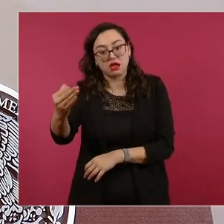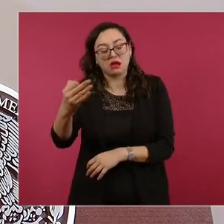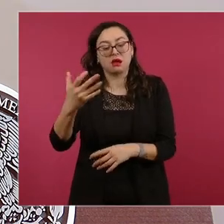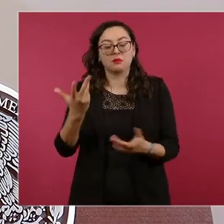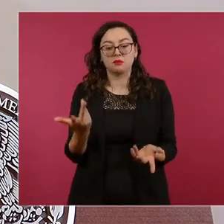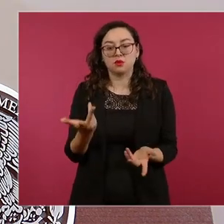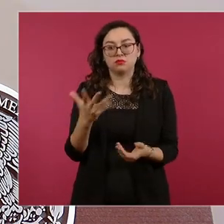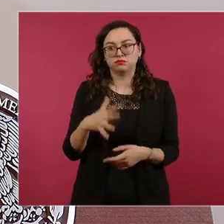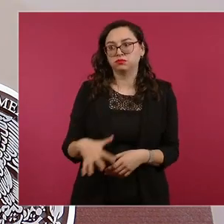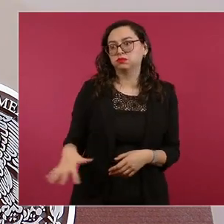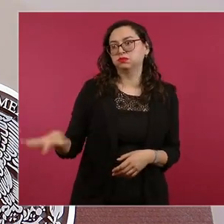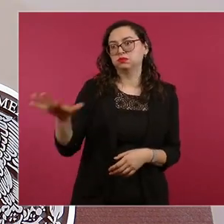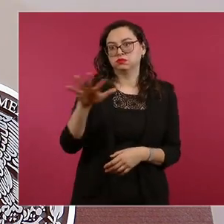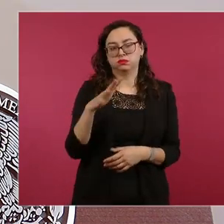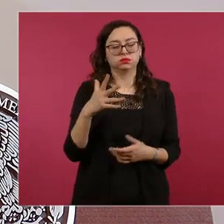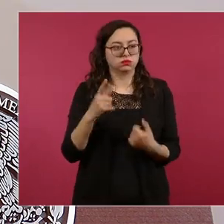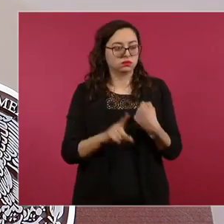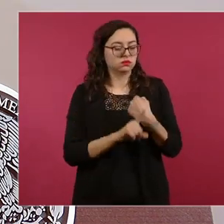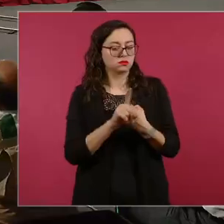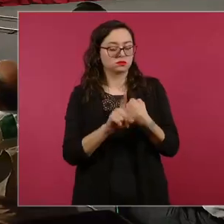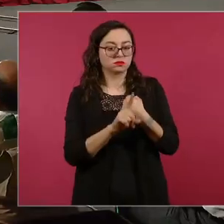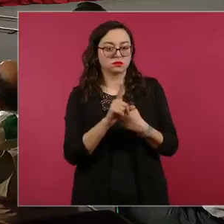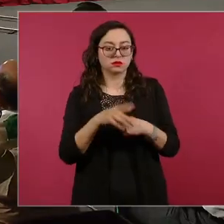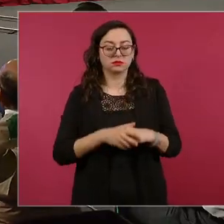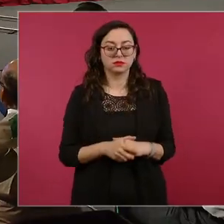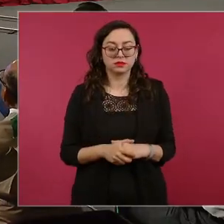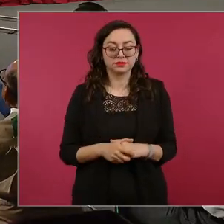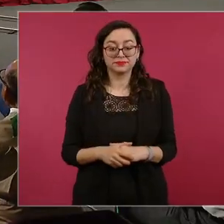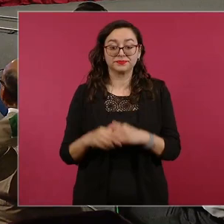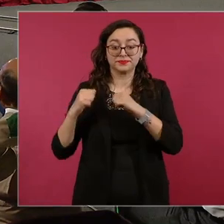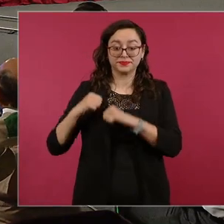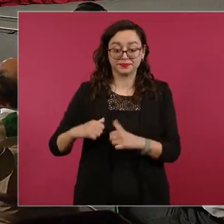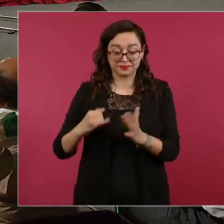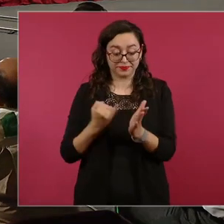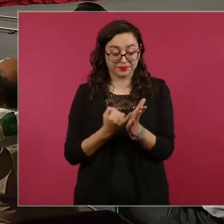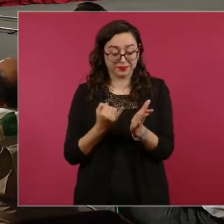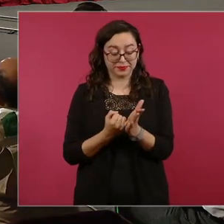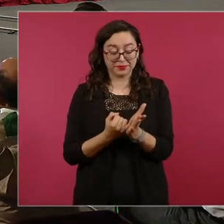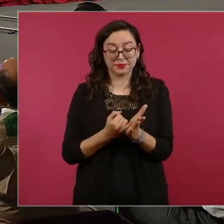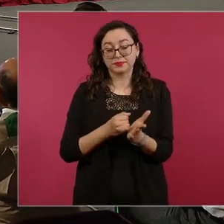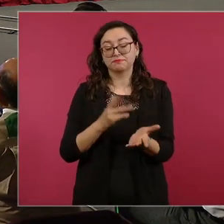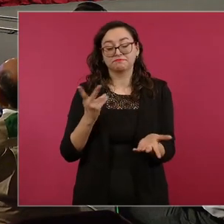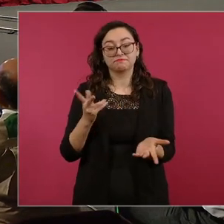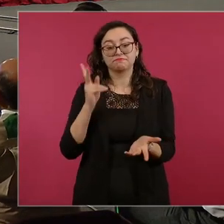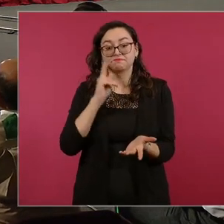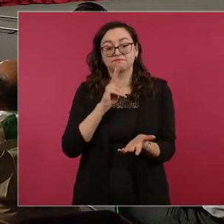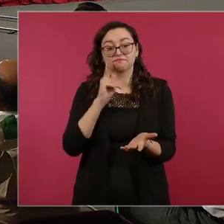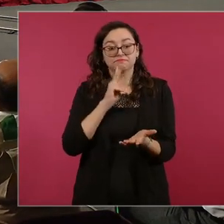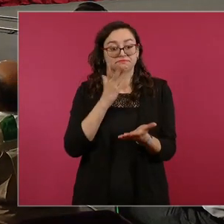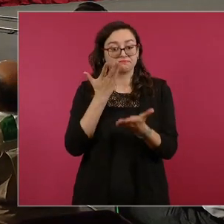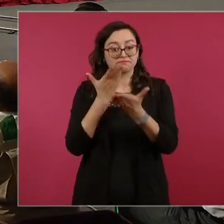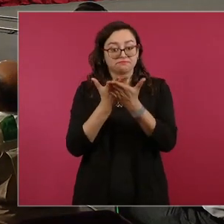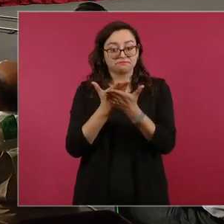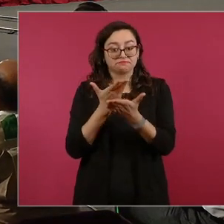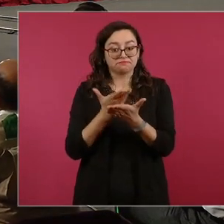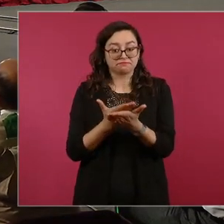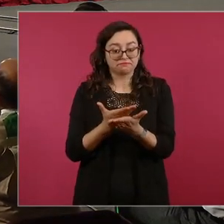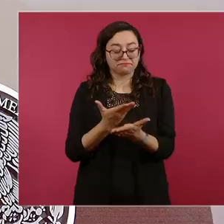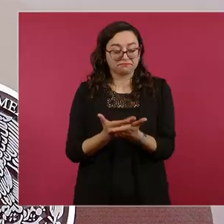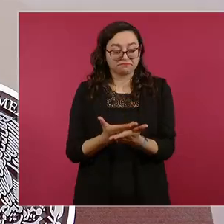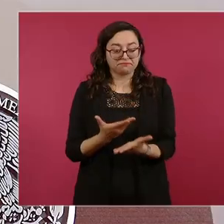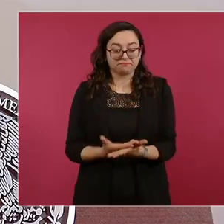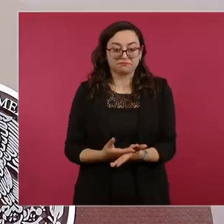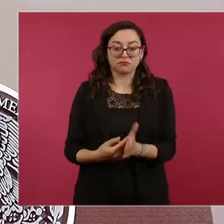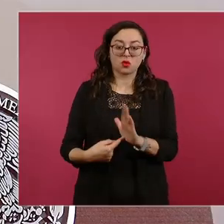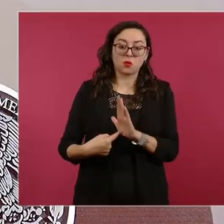aplicación de los actos de autoridad. La autoridad fiscal ha aportado pruebas y demostrado en cada uno de los